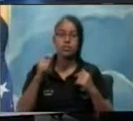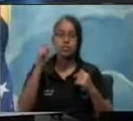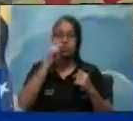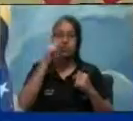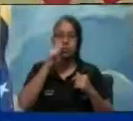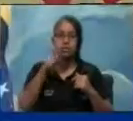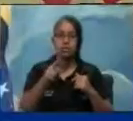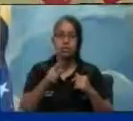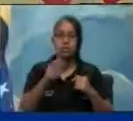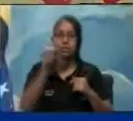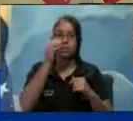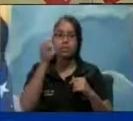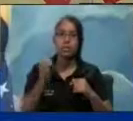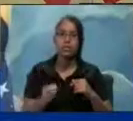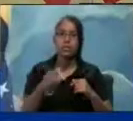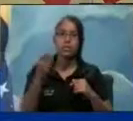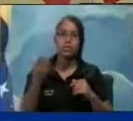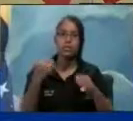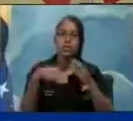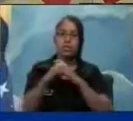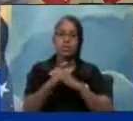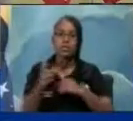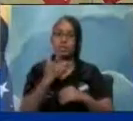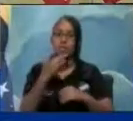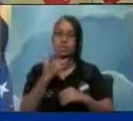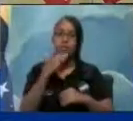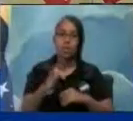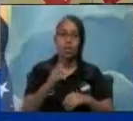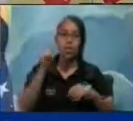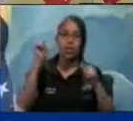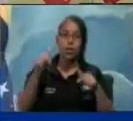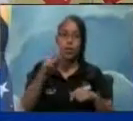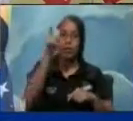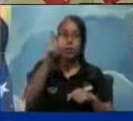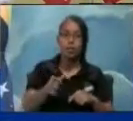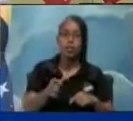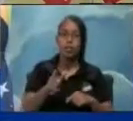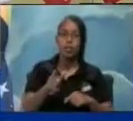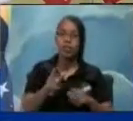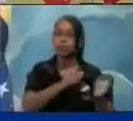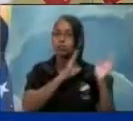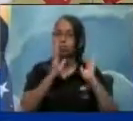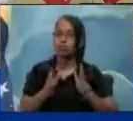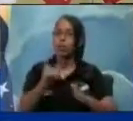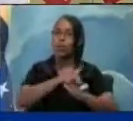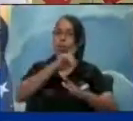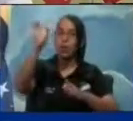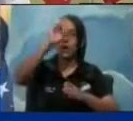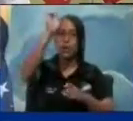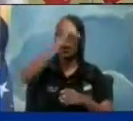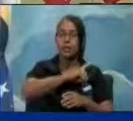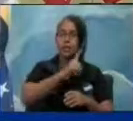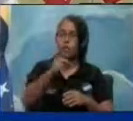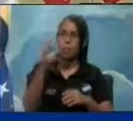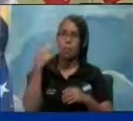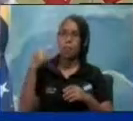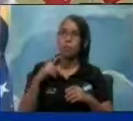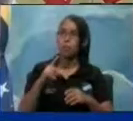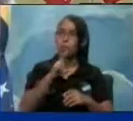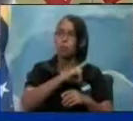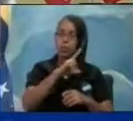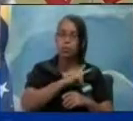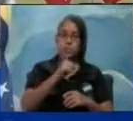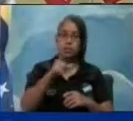Juan, seguramente que me van a dar algo, porque estos son los evangelistas de moda! Pedro predicó y se